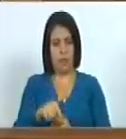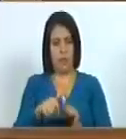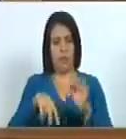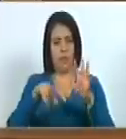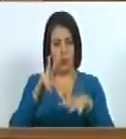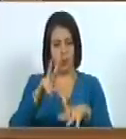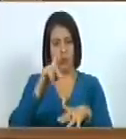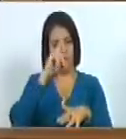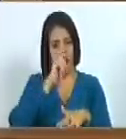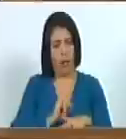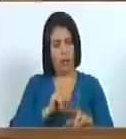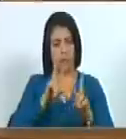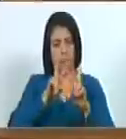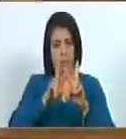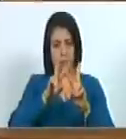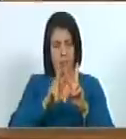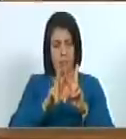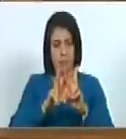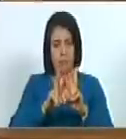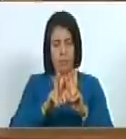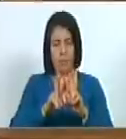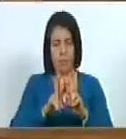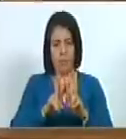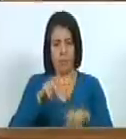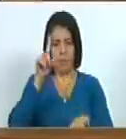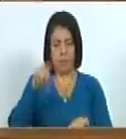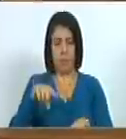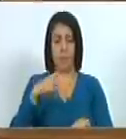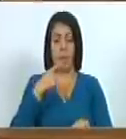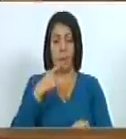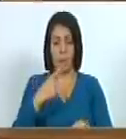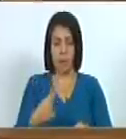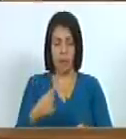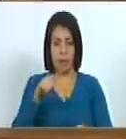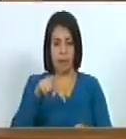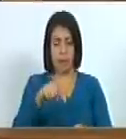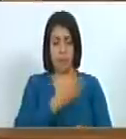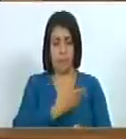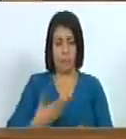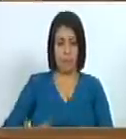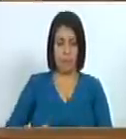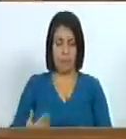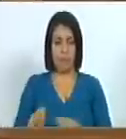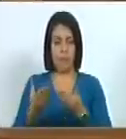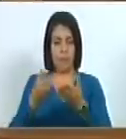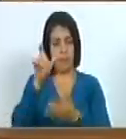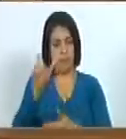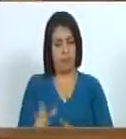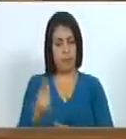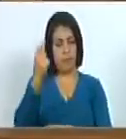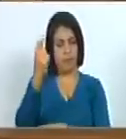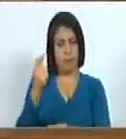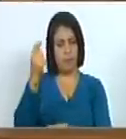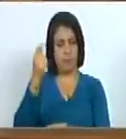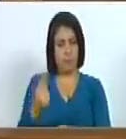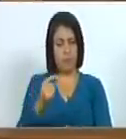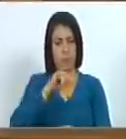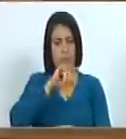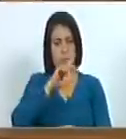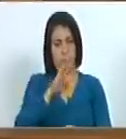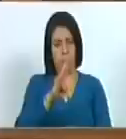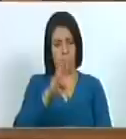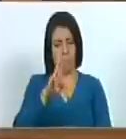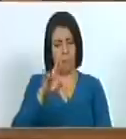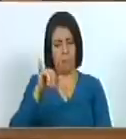12 aniversario de la Gran Misión Vivienda Venezuela. El presidente otorgó el derecho de palabra al diputado